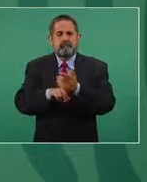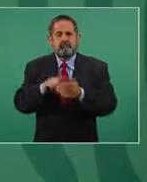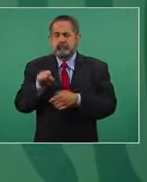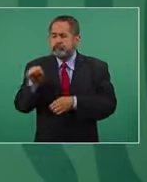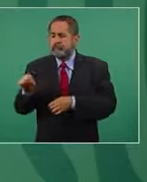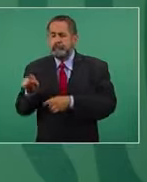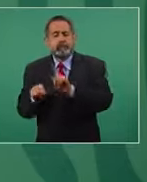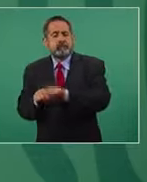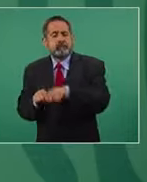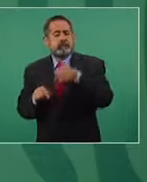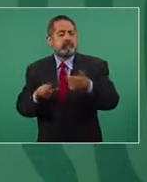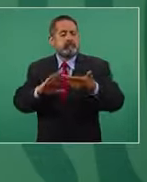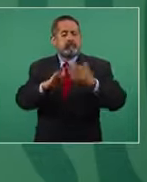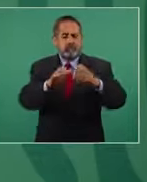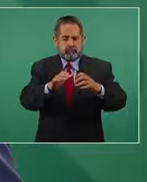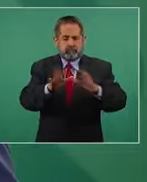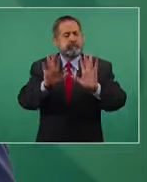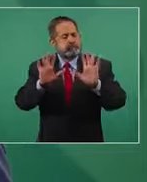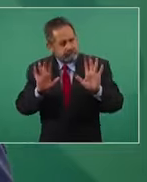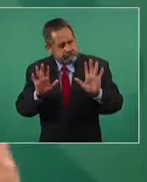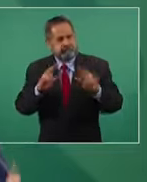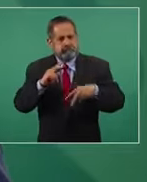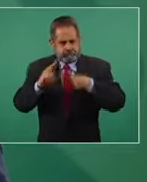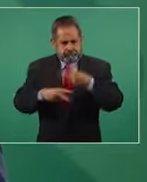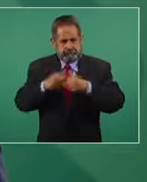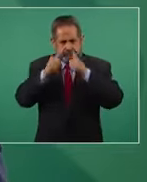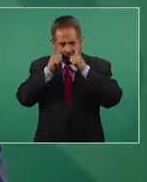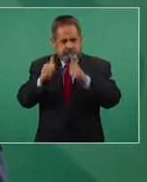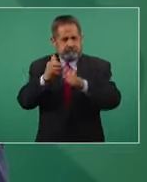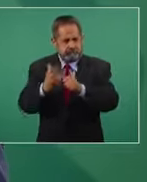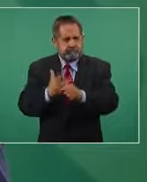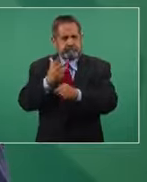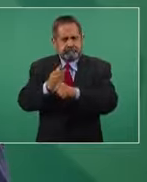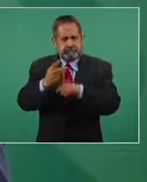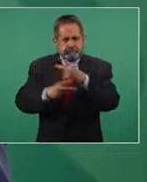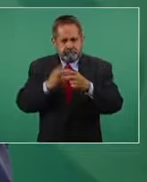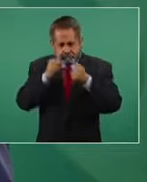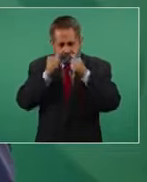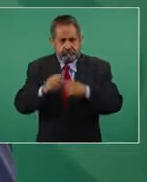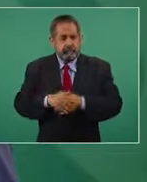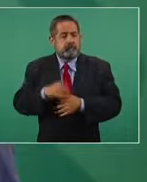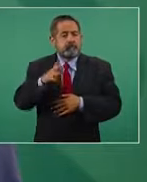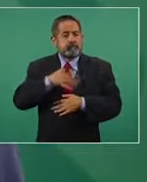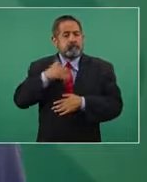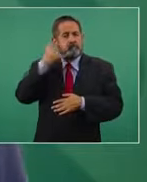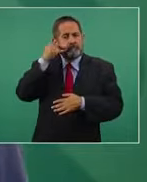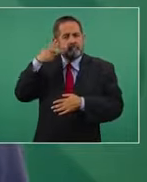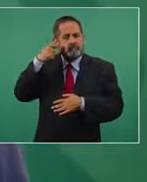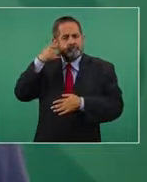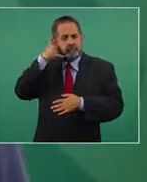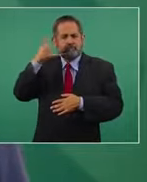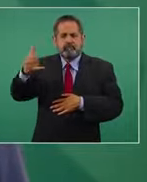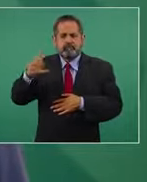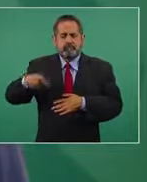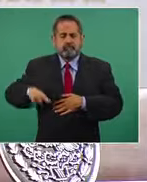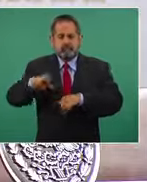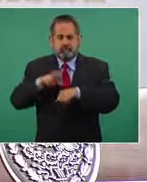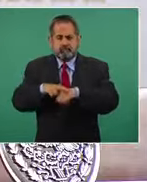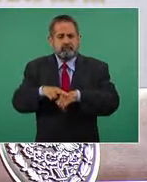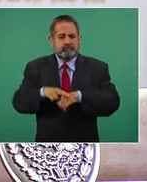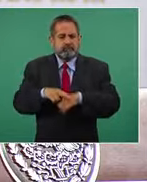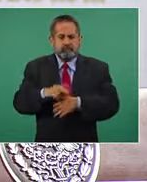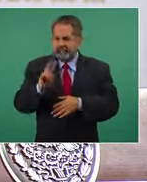comunidad, de todas maneras lo vamos a atender, lo estamos atendiendo. Le hablé al gobernador, ahora que fui,